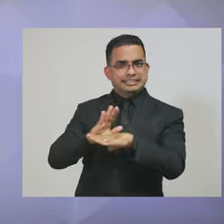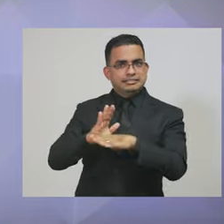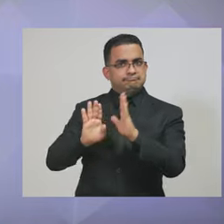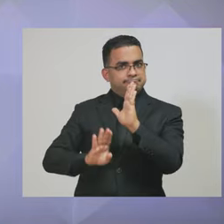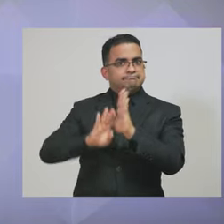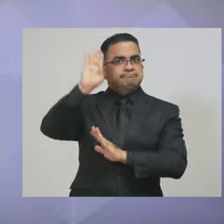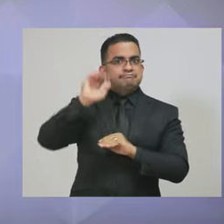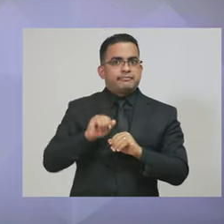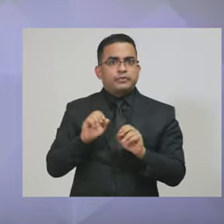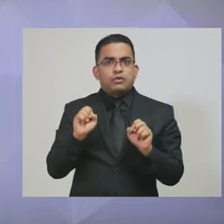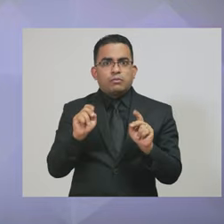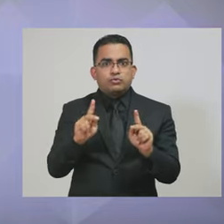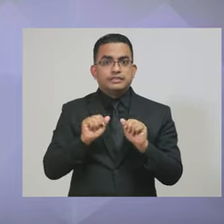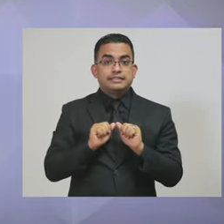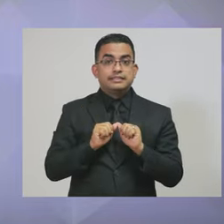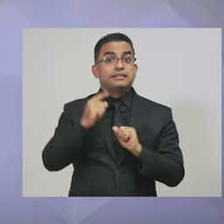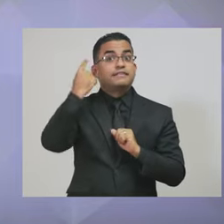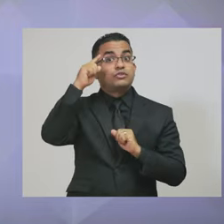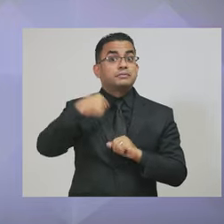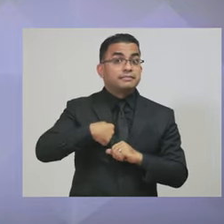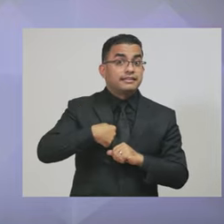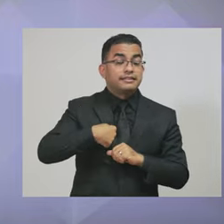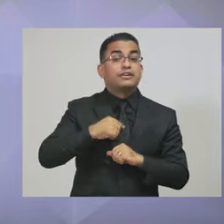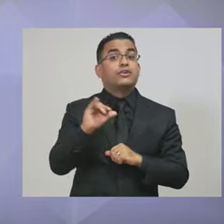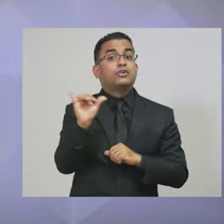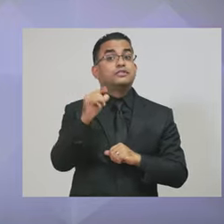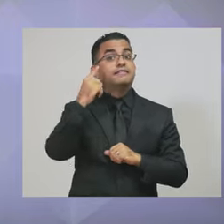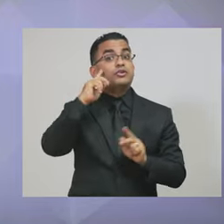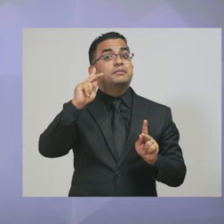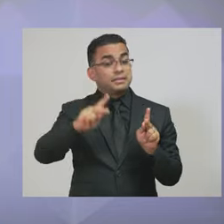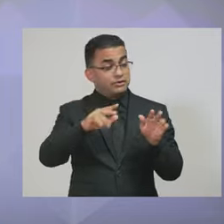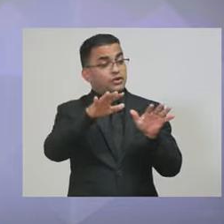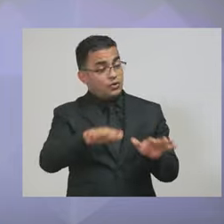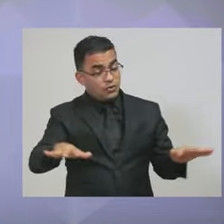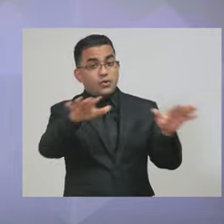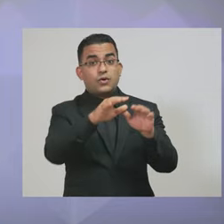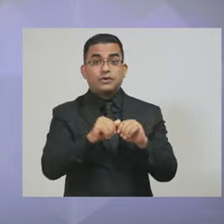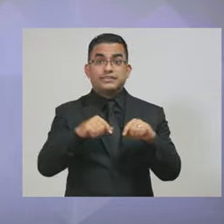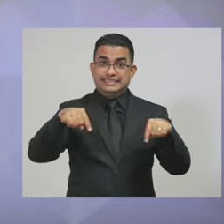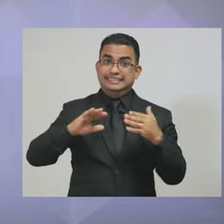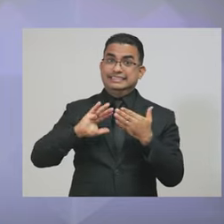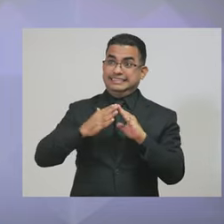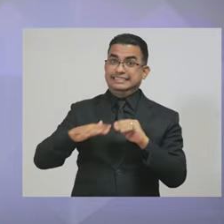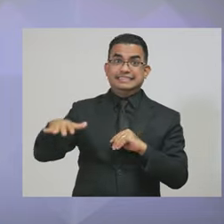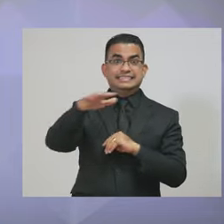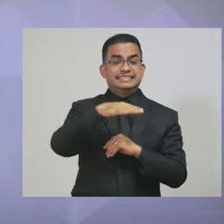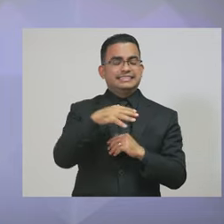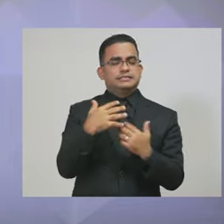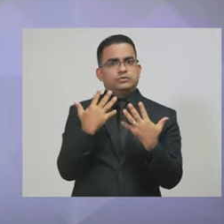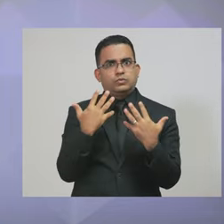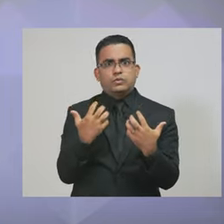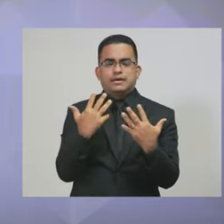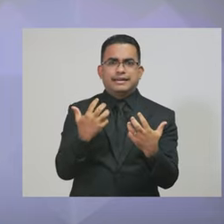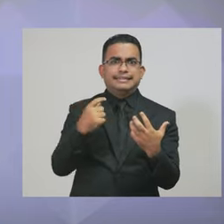que mi institución sea mejor y con ello crezcan las oportunidades para mí pero también para